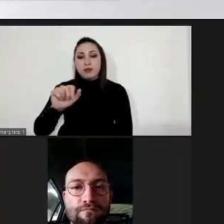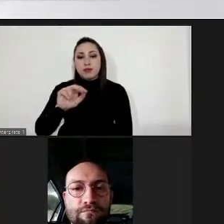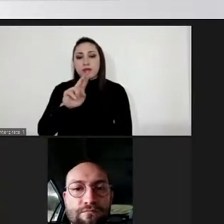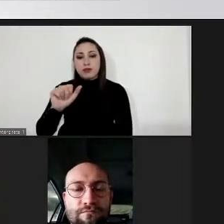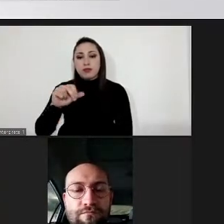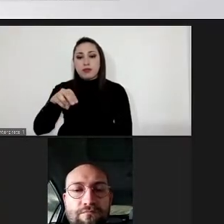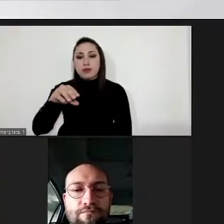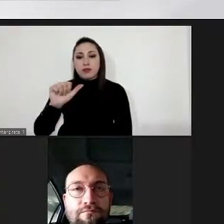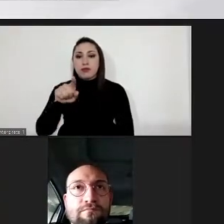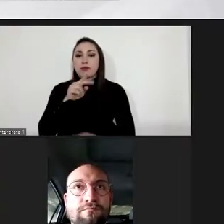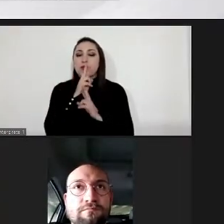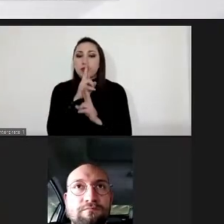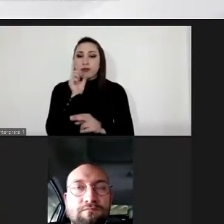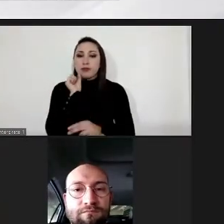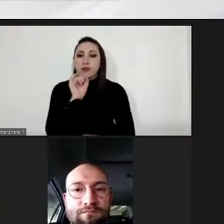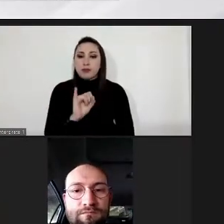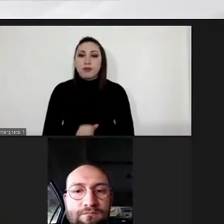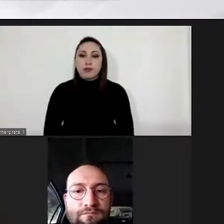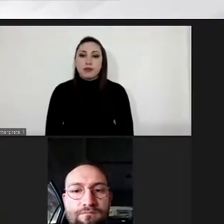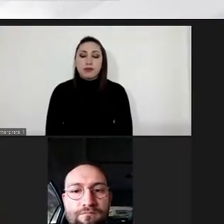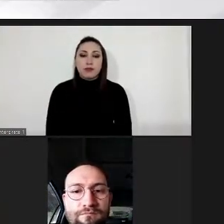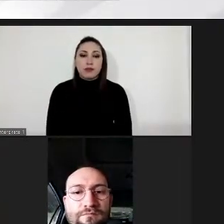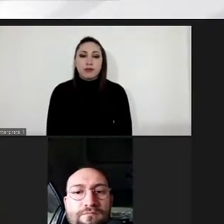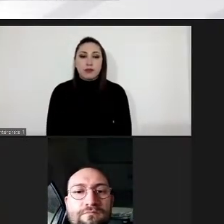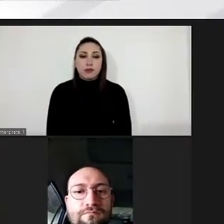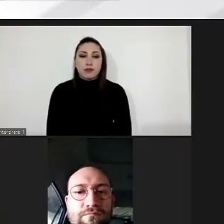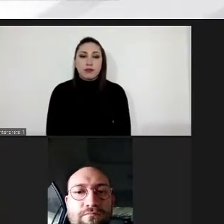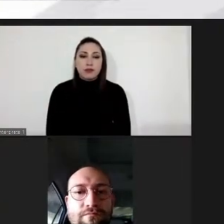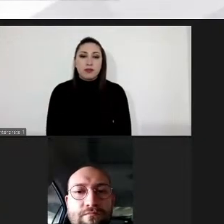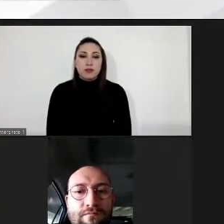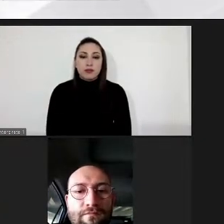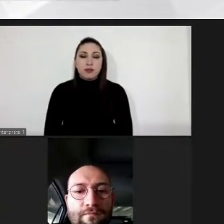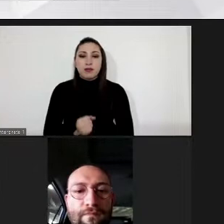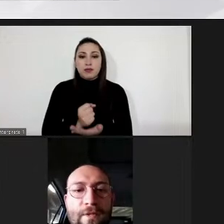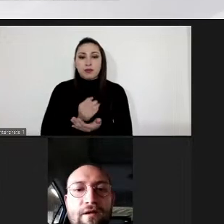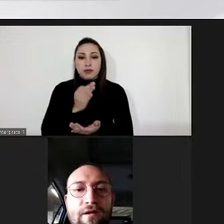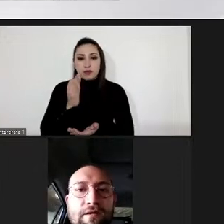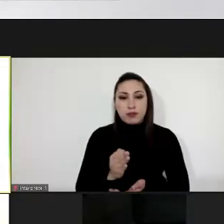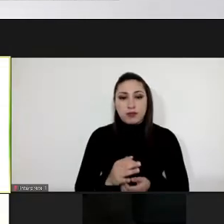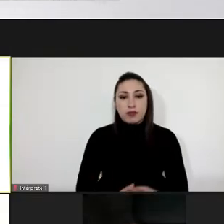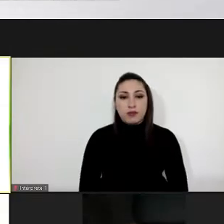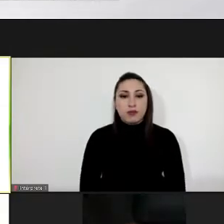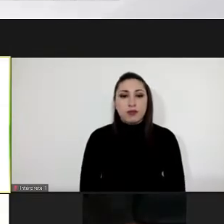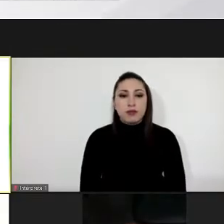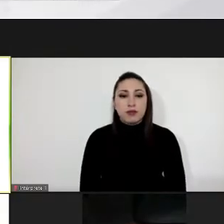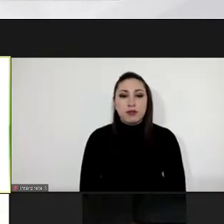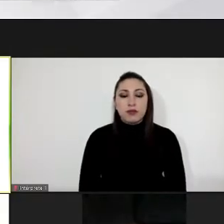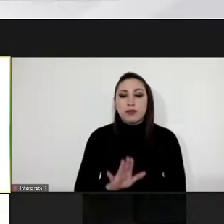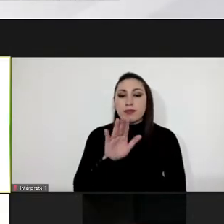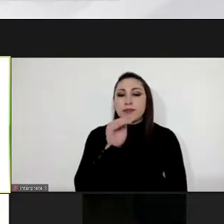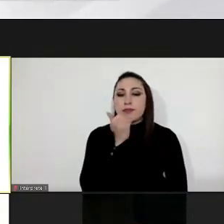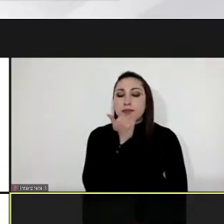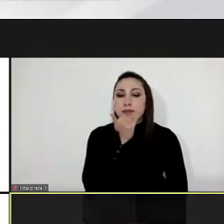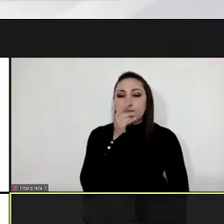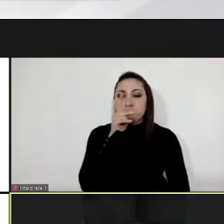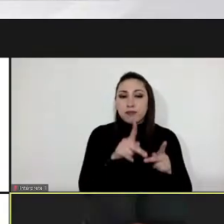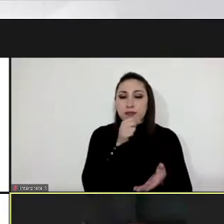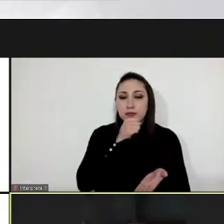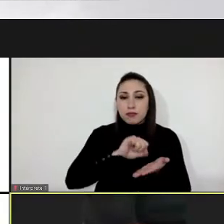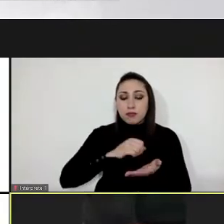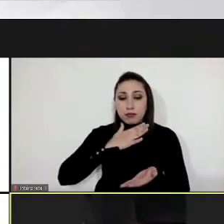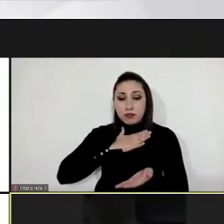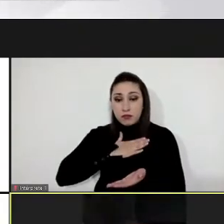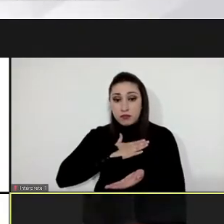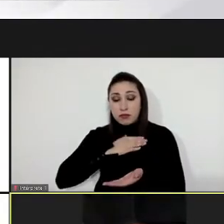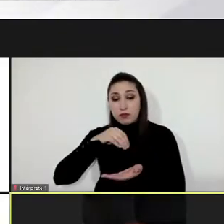Isabel Guadarrama, a favor. Gracias. Aprobado por unanimidad. Diputada secretaria, ¿podría tomar mi voto